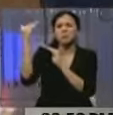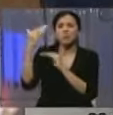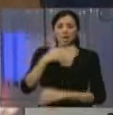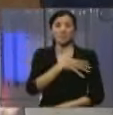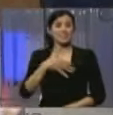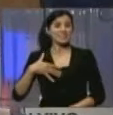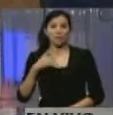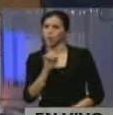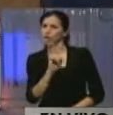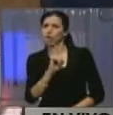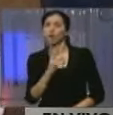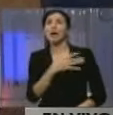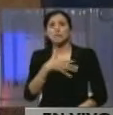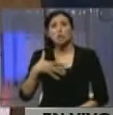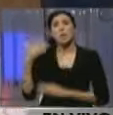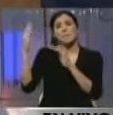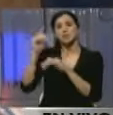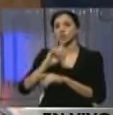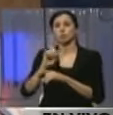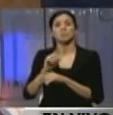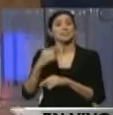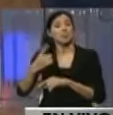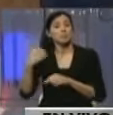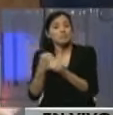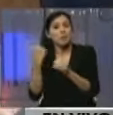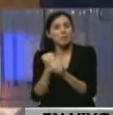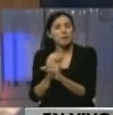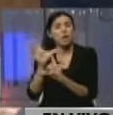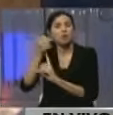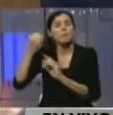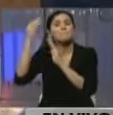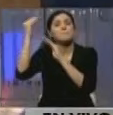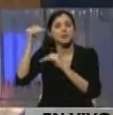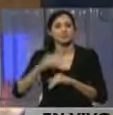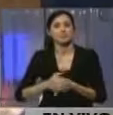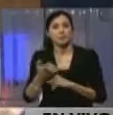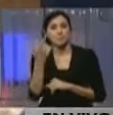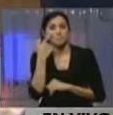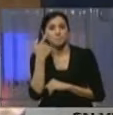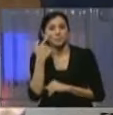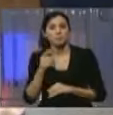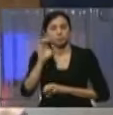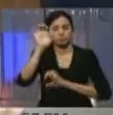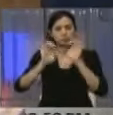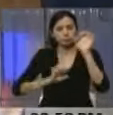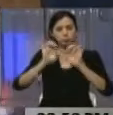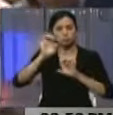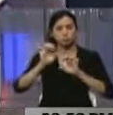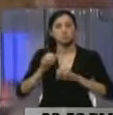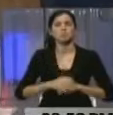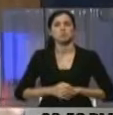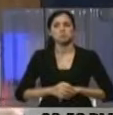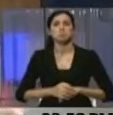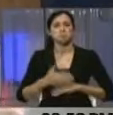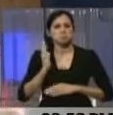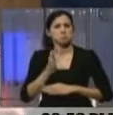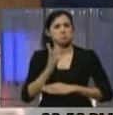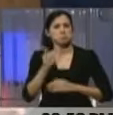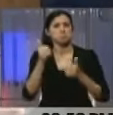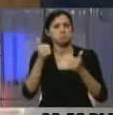se construye. Y hay una planificación aquí que está dando su fruto y que la estamos midiendo y evaluando, y vemos que vamos por el